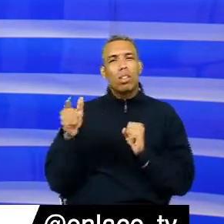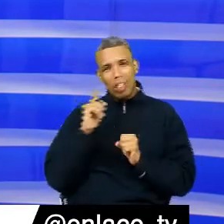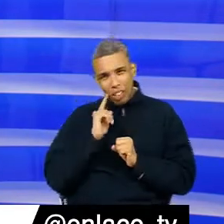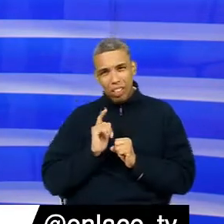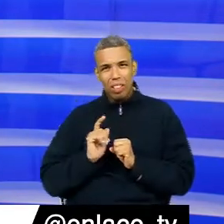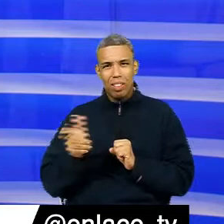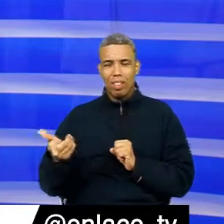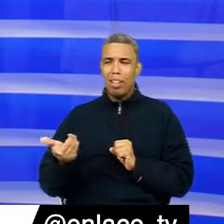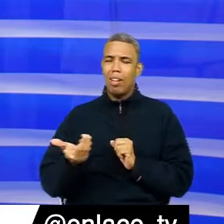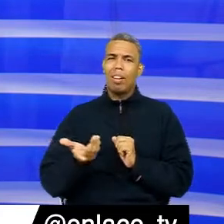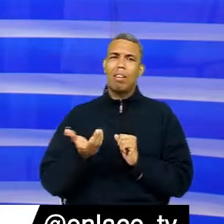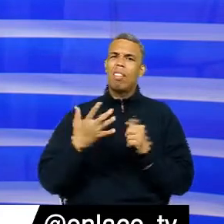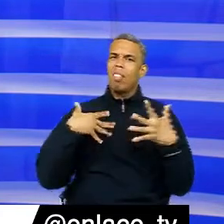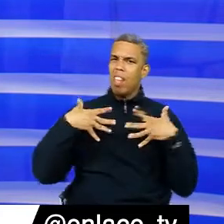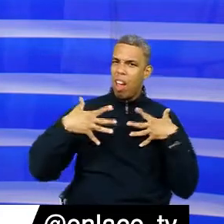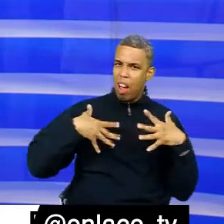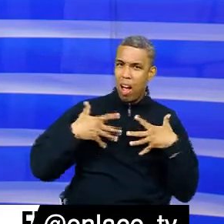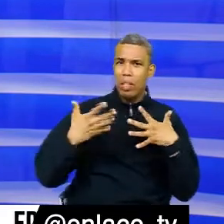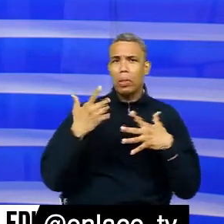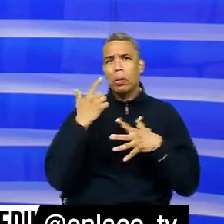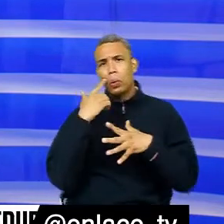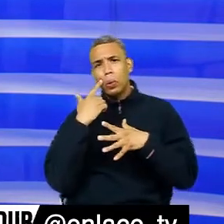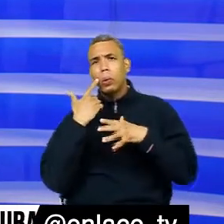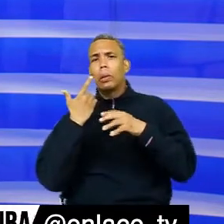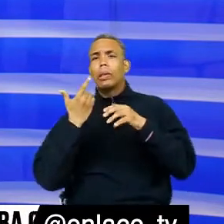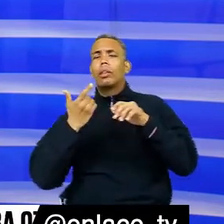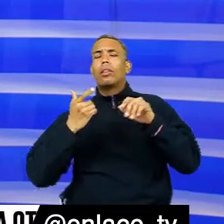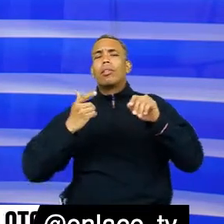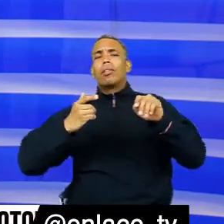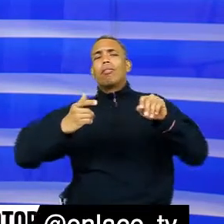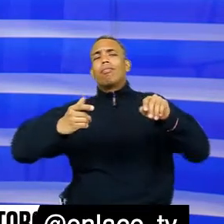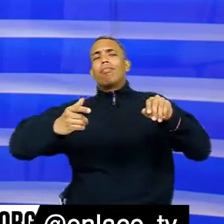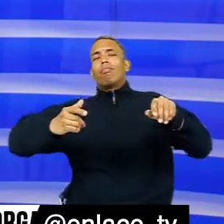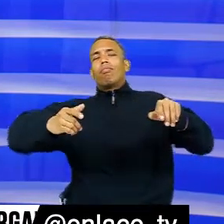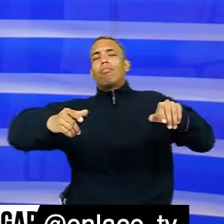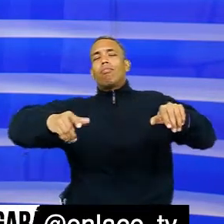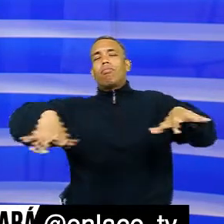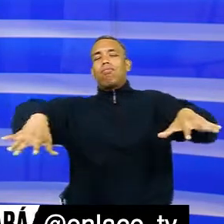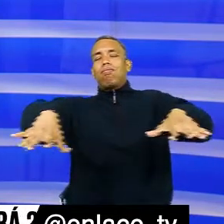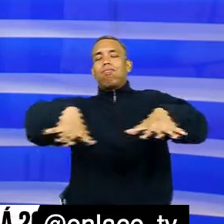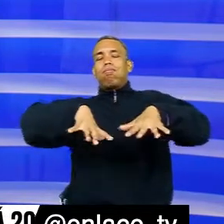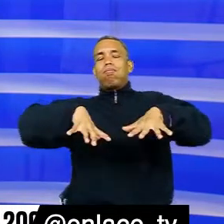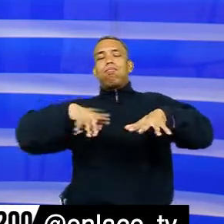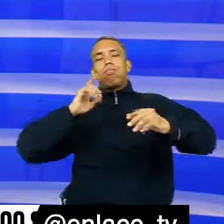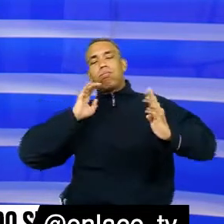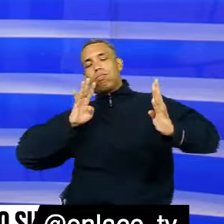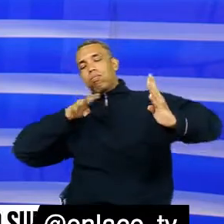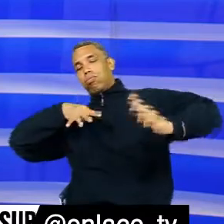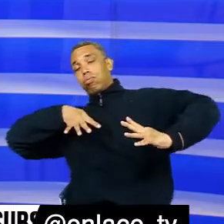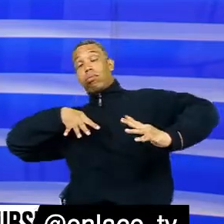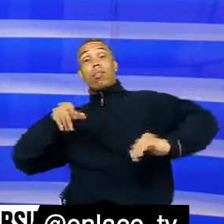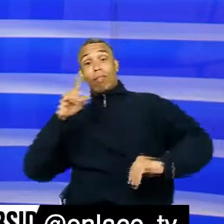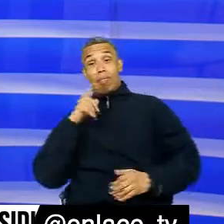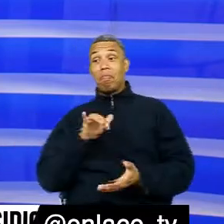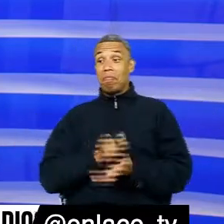Teatro. Nuestra periodista Neila Cosio nos tiene todos los detalles. Neila, muy buenas tardes y adelante con toda la